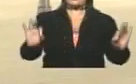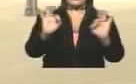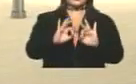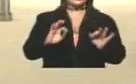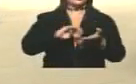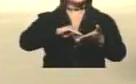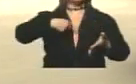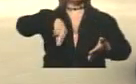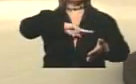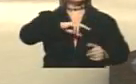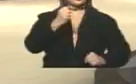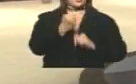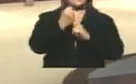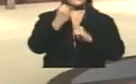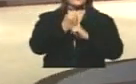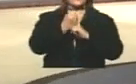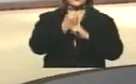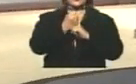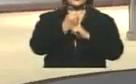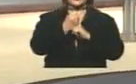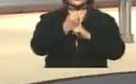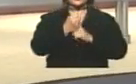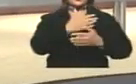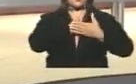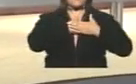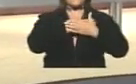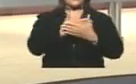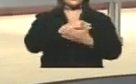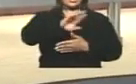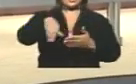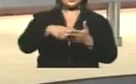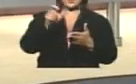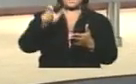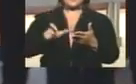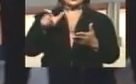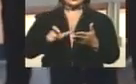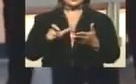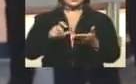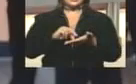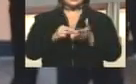estamos apoyados por la voluntad de todas las personas